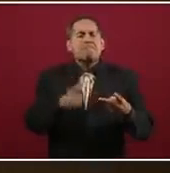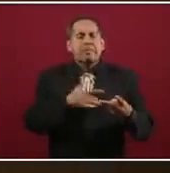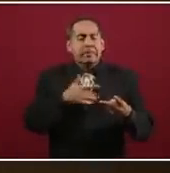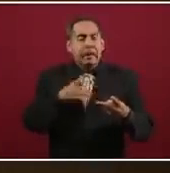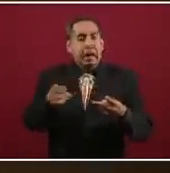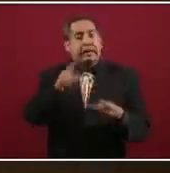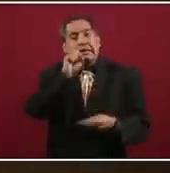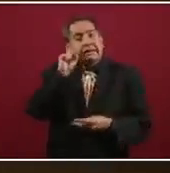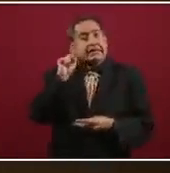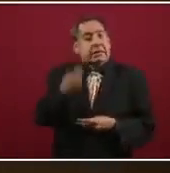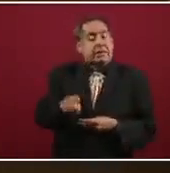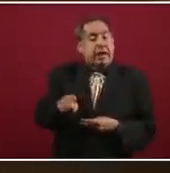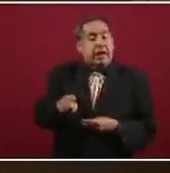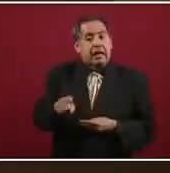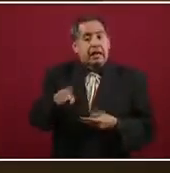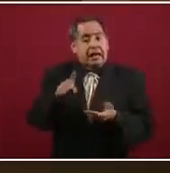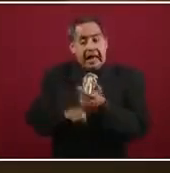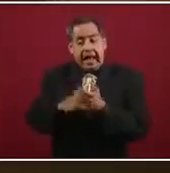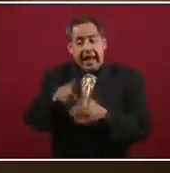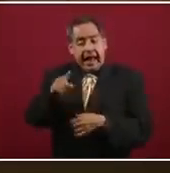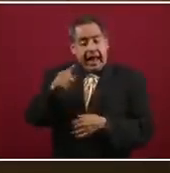estaba secuestrado